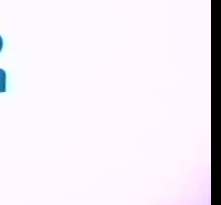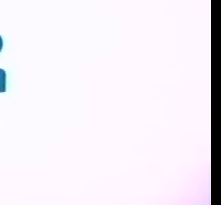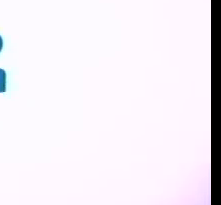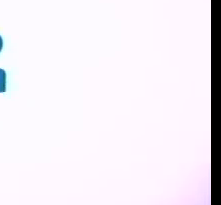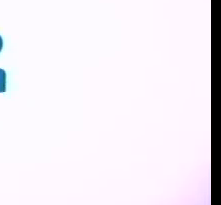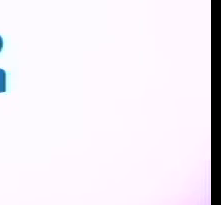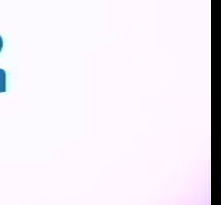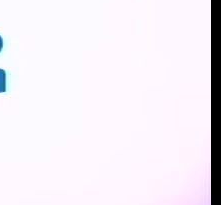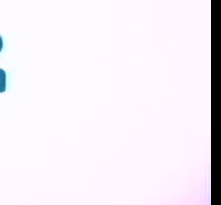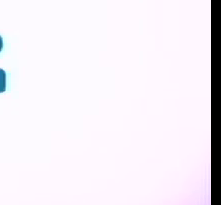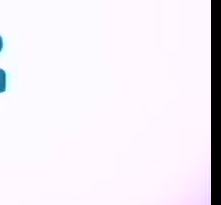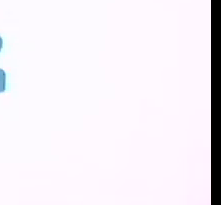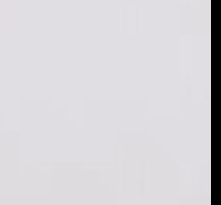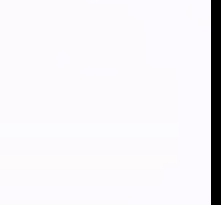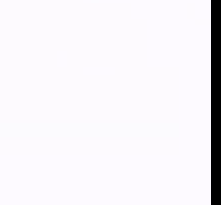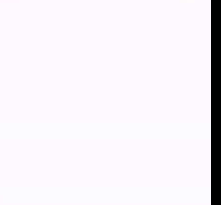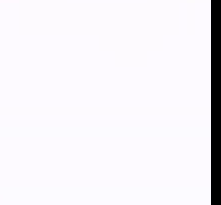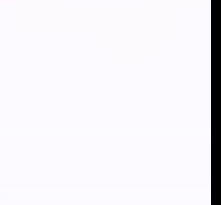Casa.